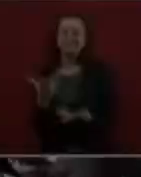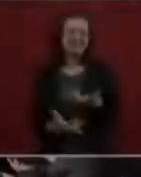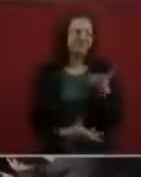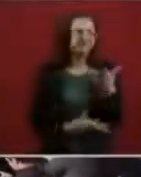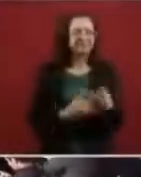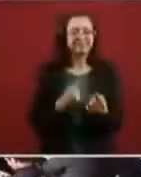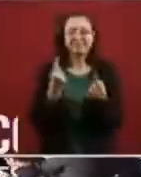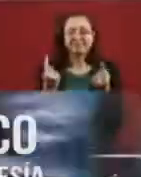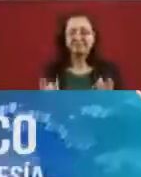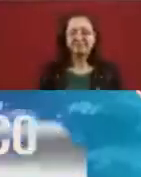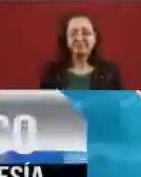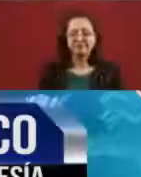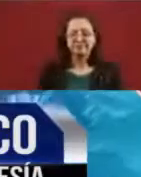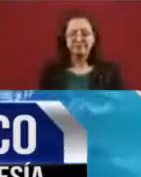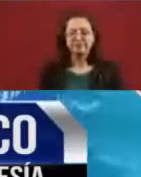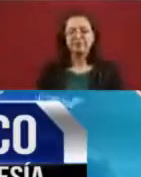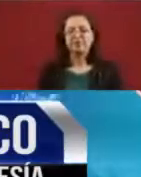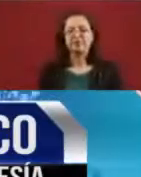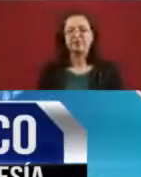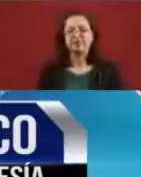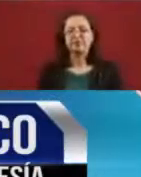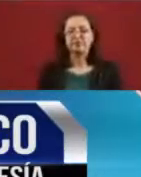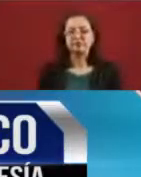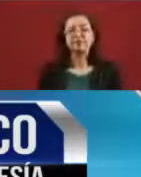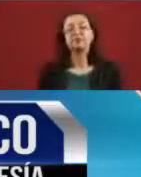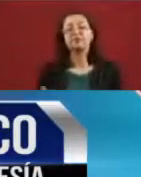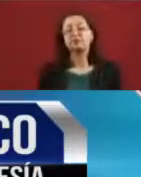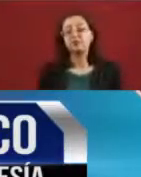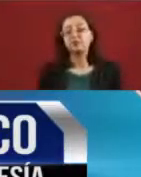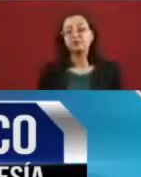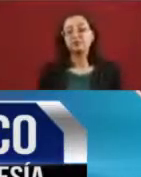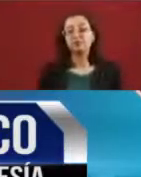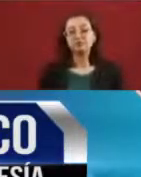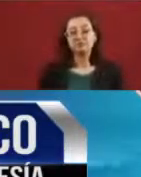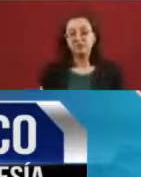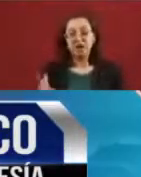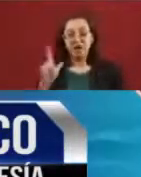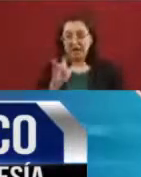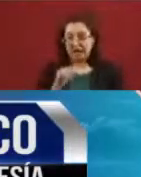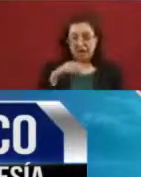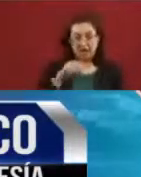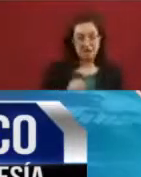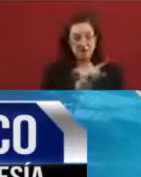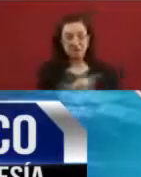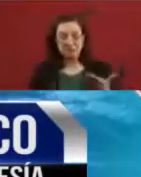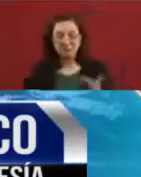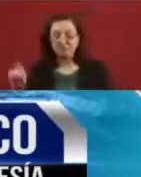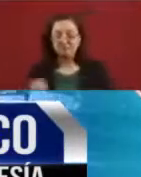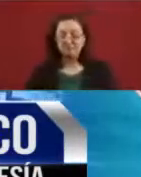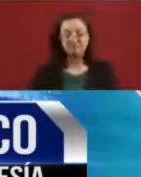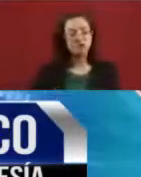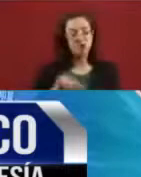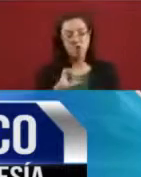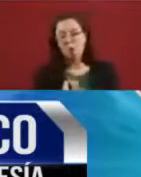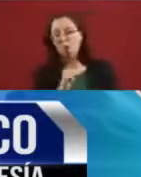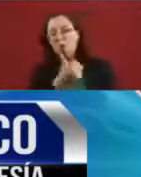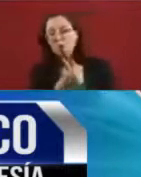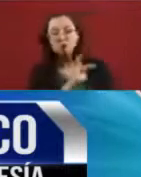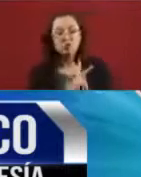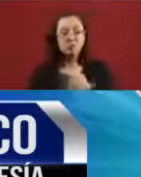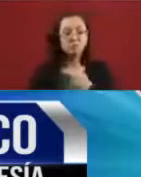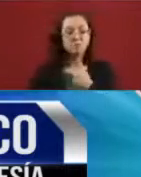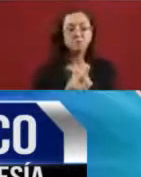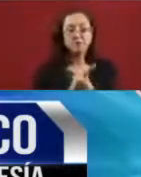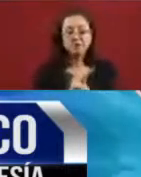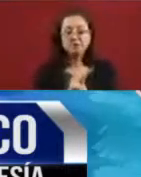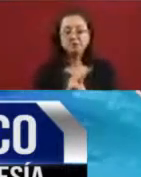El canciller del gobierno de México, Marcelo Ebrard, se refirió este martes a la ruta seleccionada para hacer efectivo el traslado del expresidente de Bolivia,